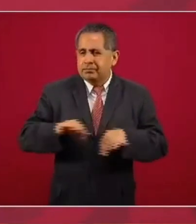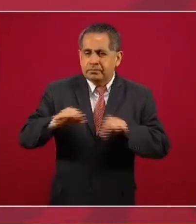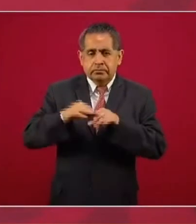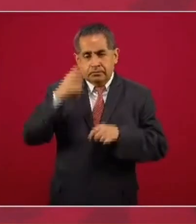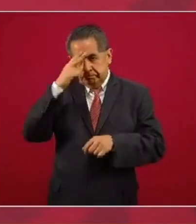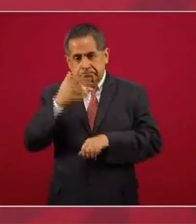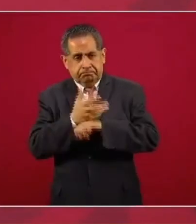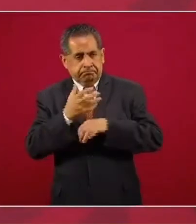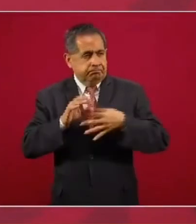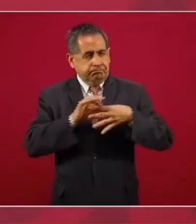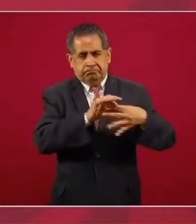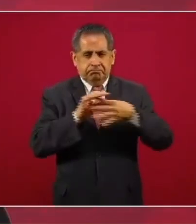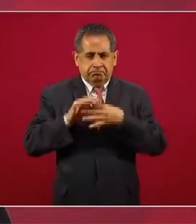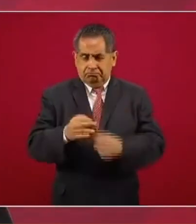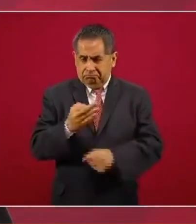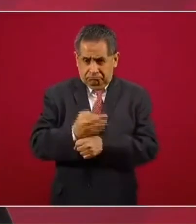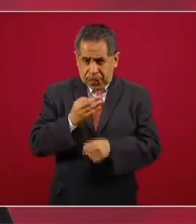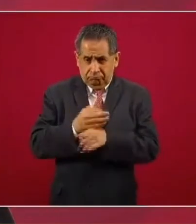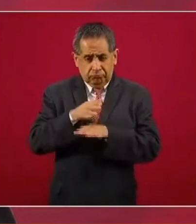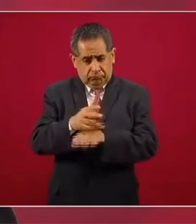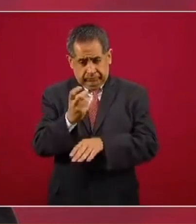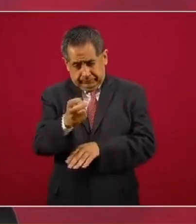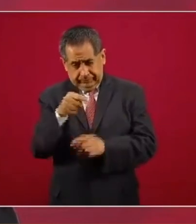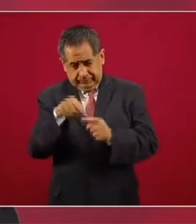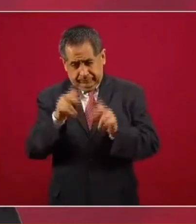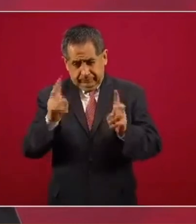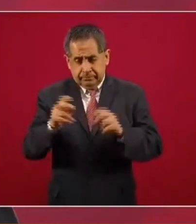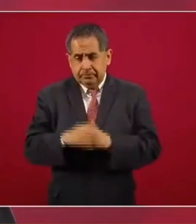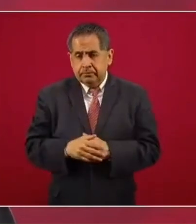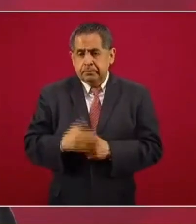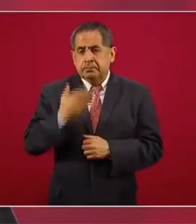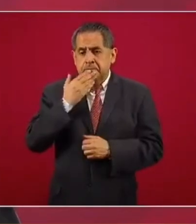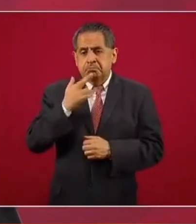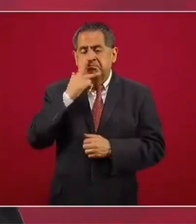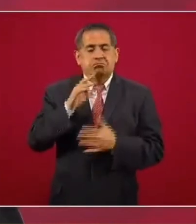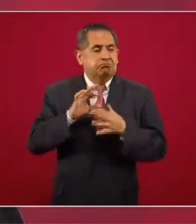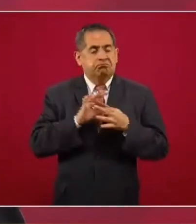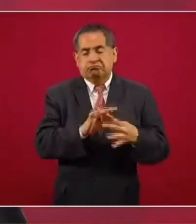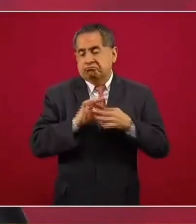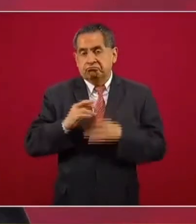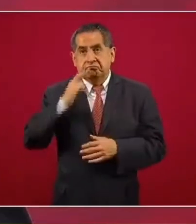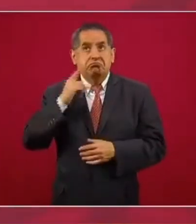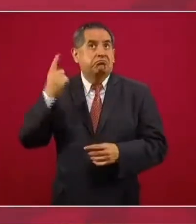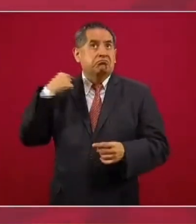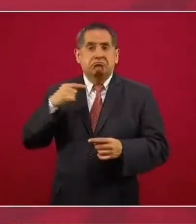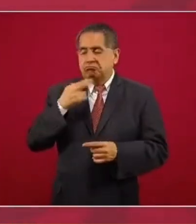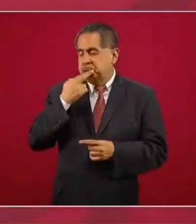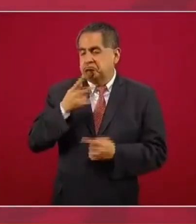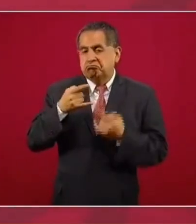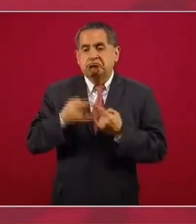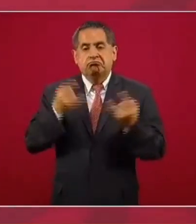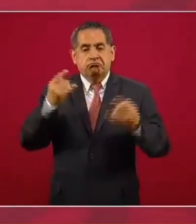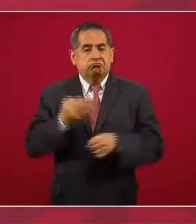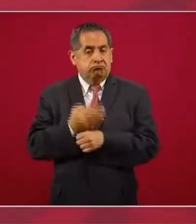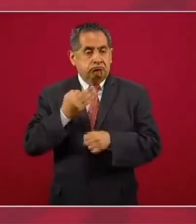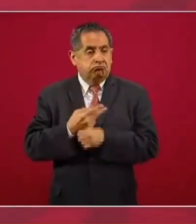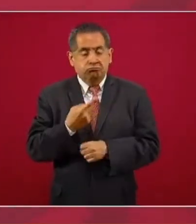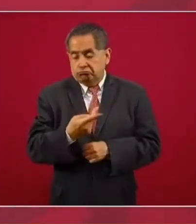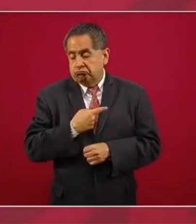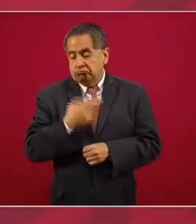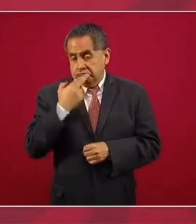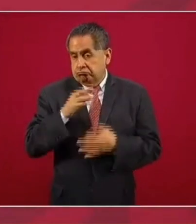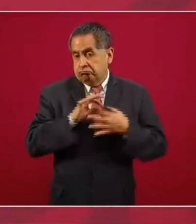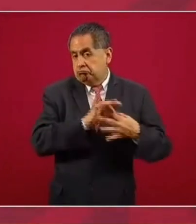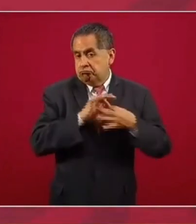México y Estados Unidos en este momento, en esas materias, pues debe ser de las mejores que hemos tenido en la historia reciente de México